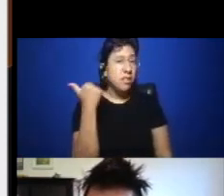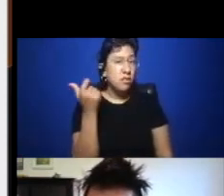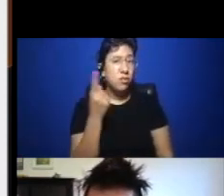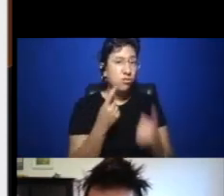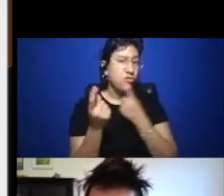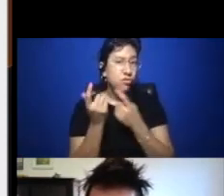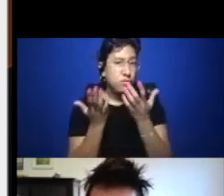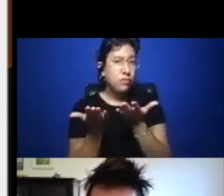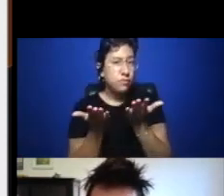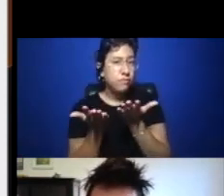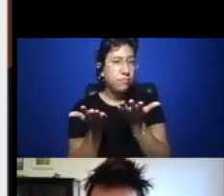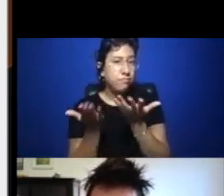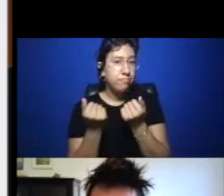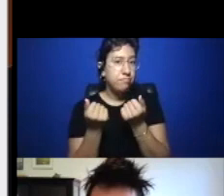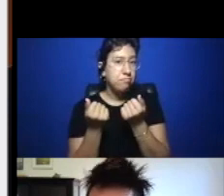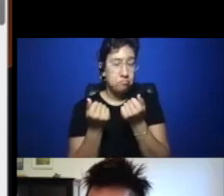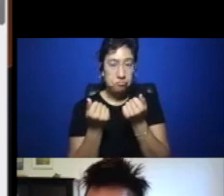¿Alguna pregunta?